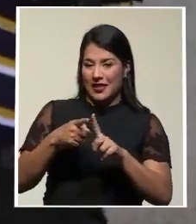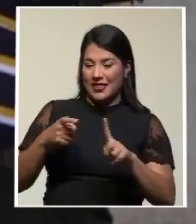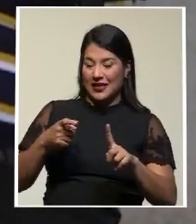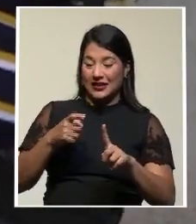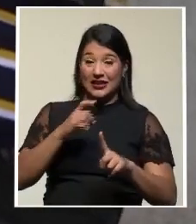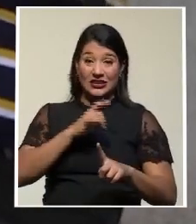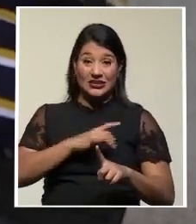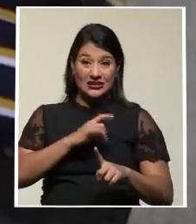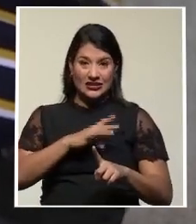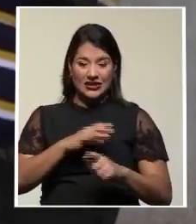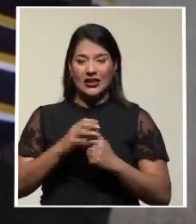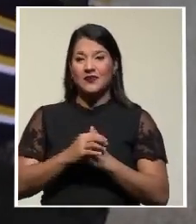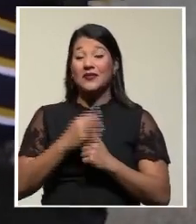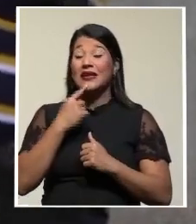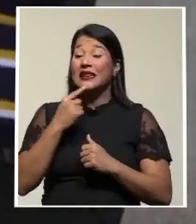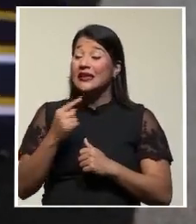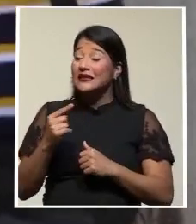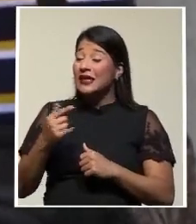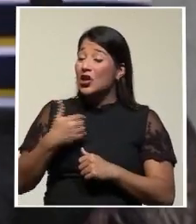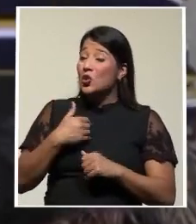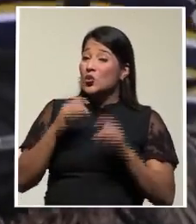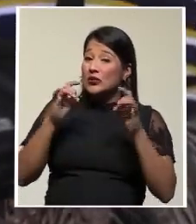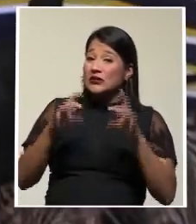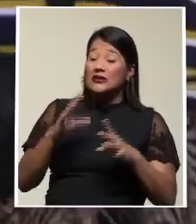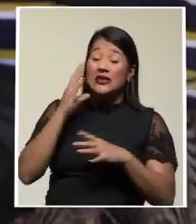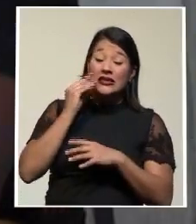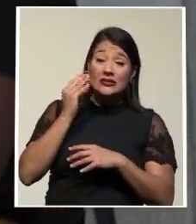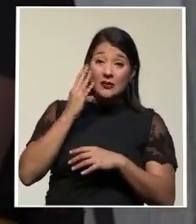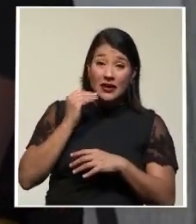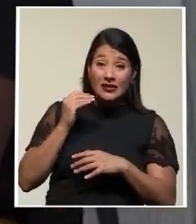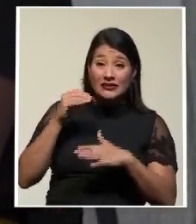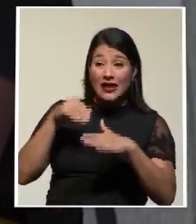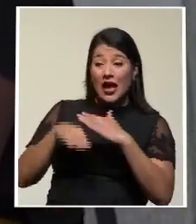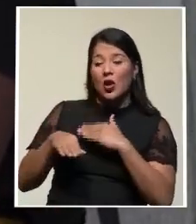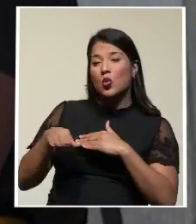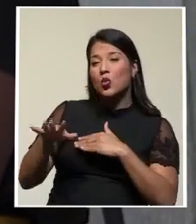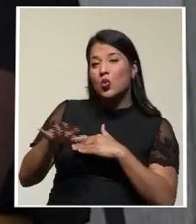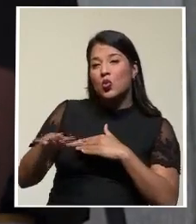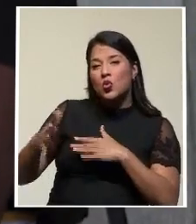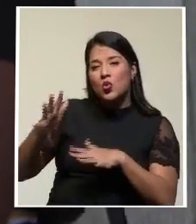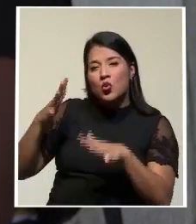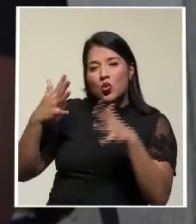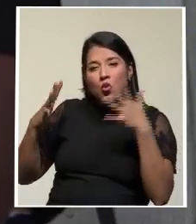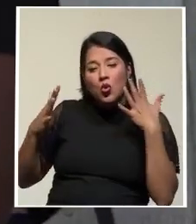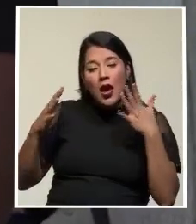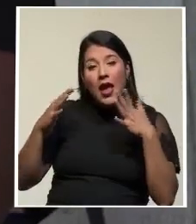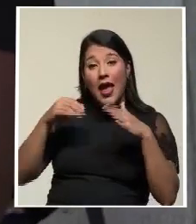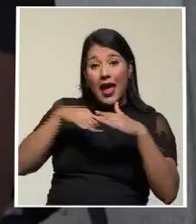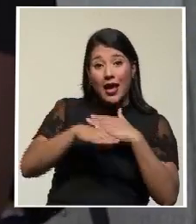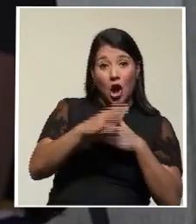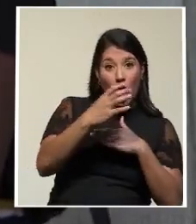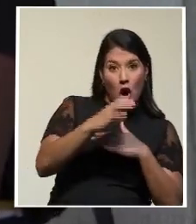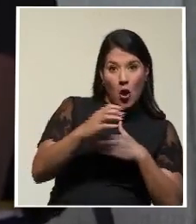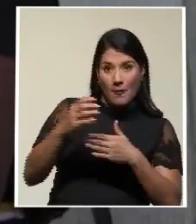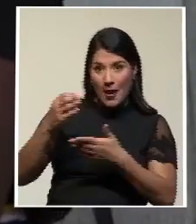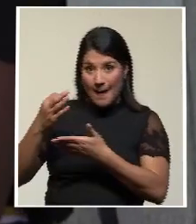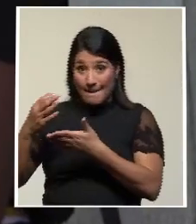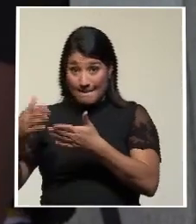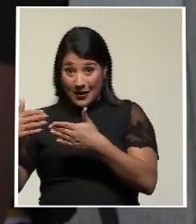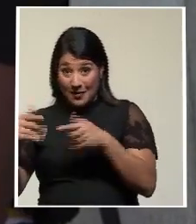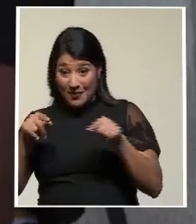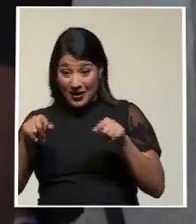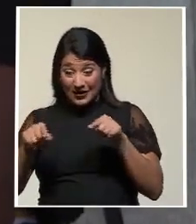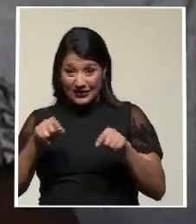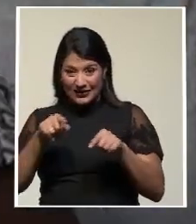familia cuenta que vivió uno de los peores momentos en el tapón del Darién, una zona selvática entre Colombia y Panamá, donde operan grupos criminales y